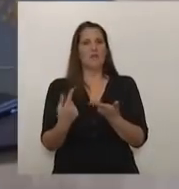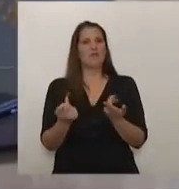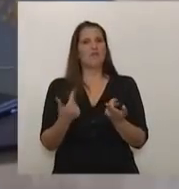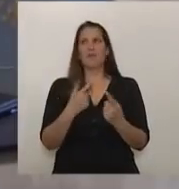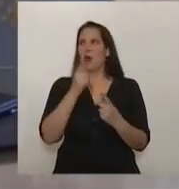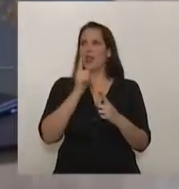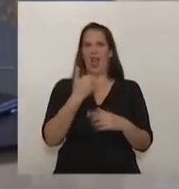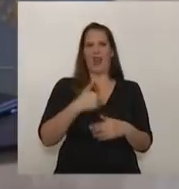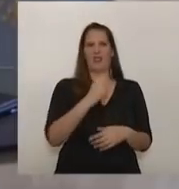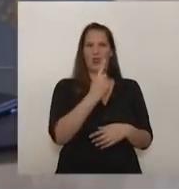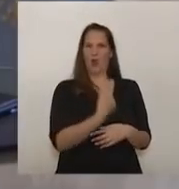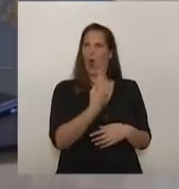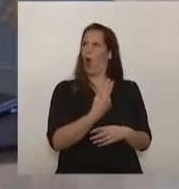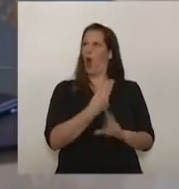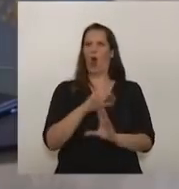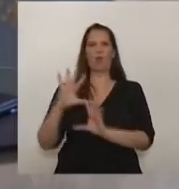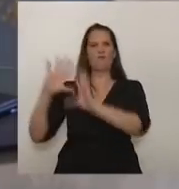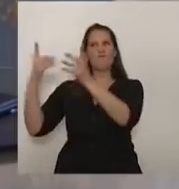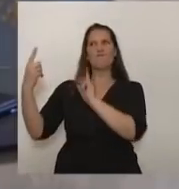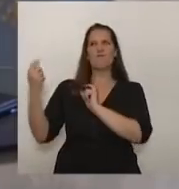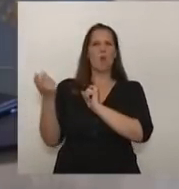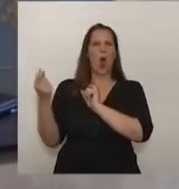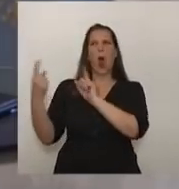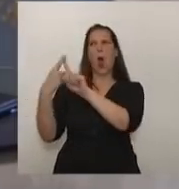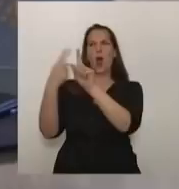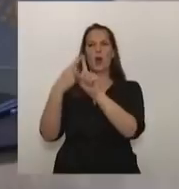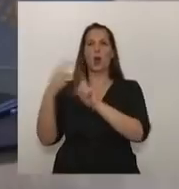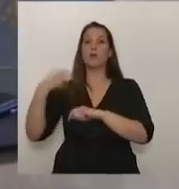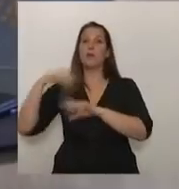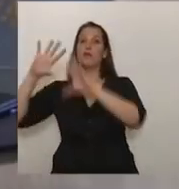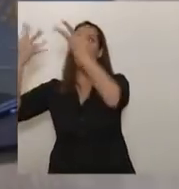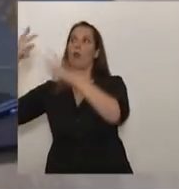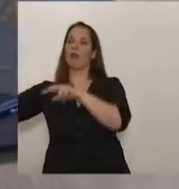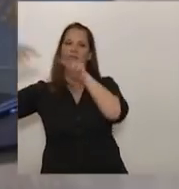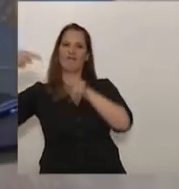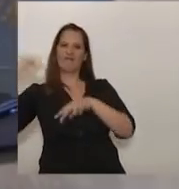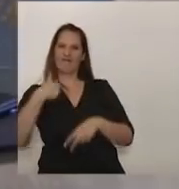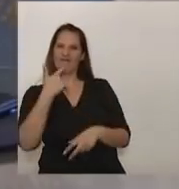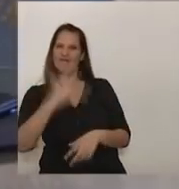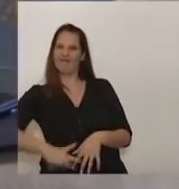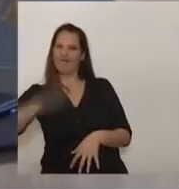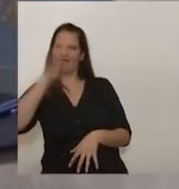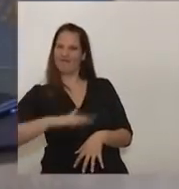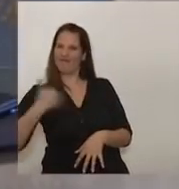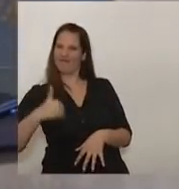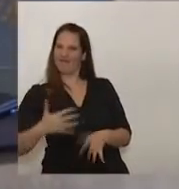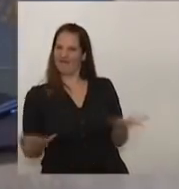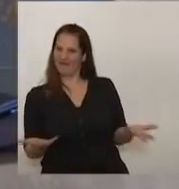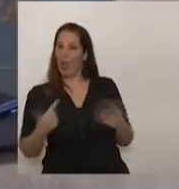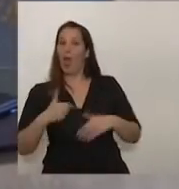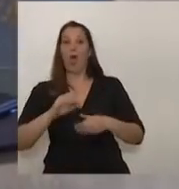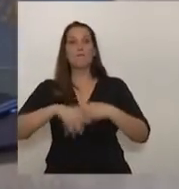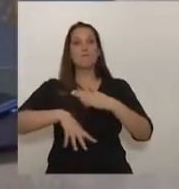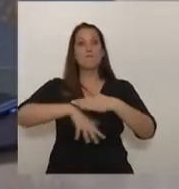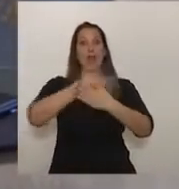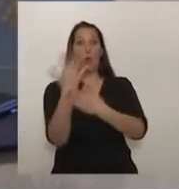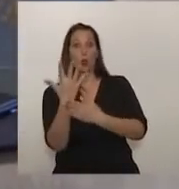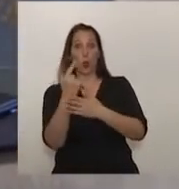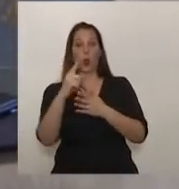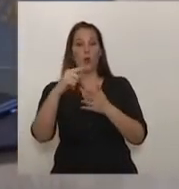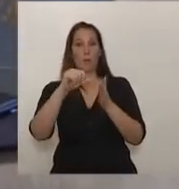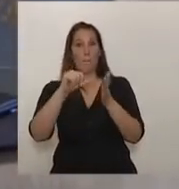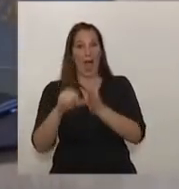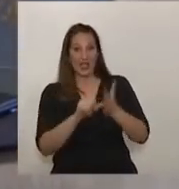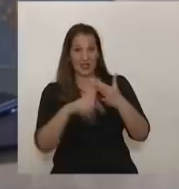y una política exterior basada en la confrontación y la desconfianza. El Mercosur estaba estancado, sin progresos,